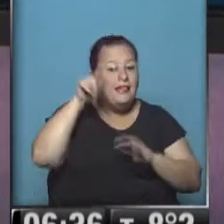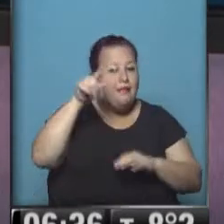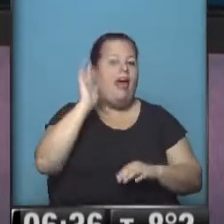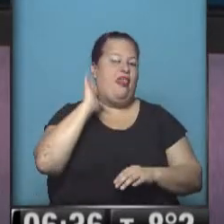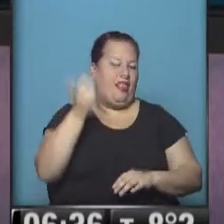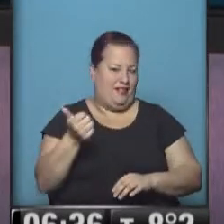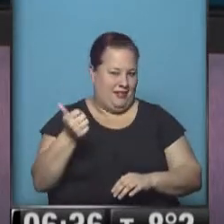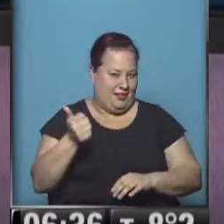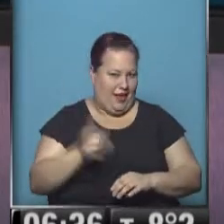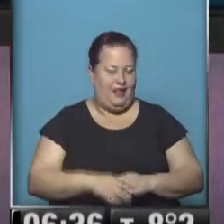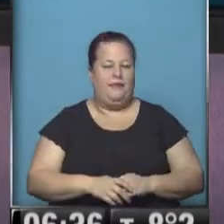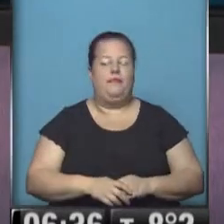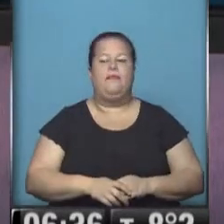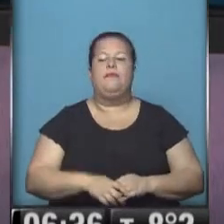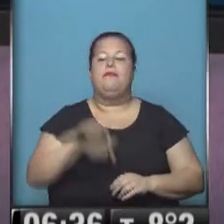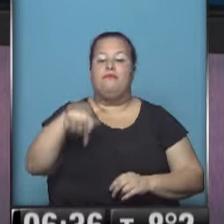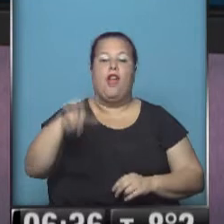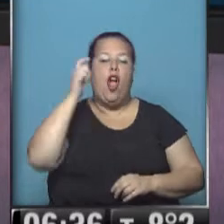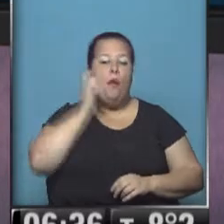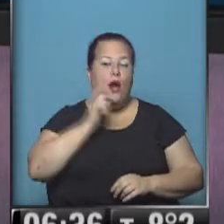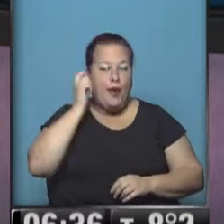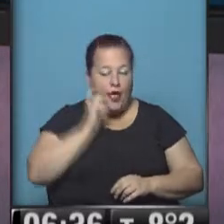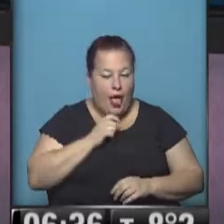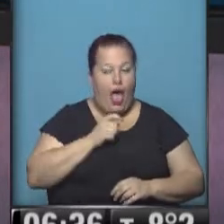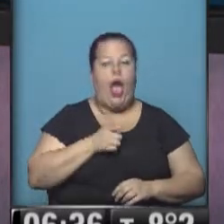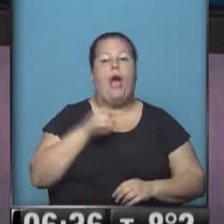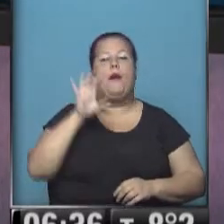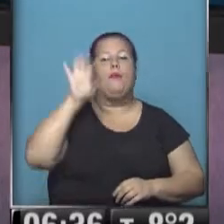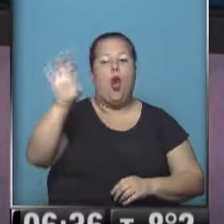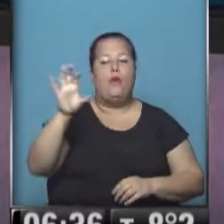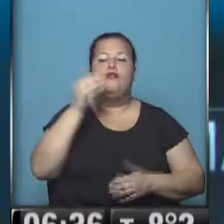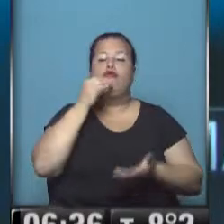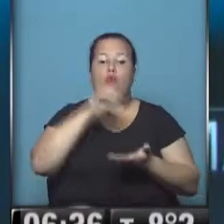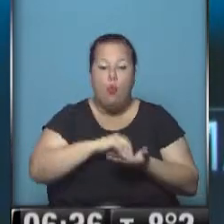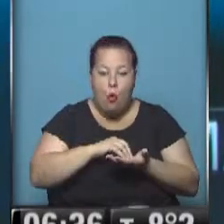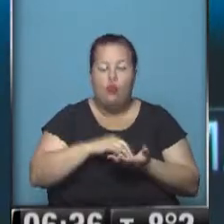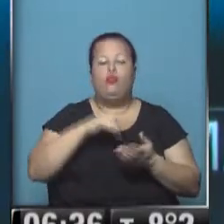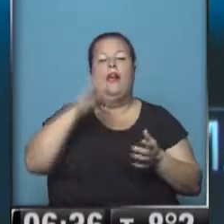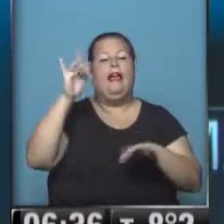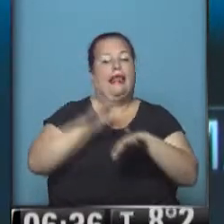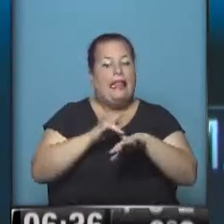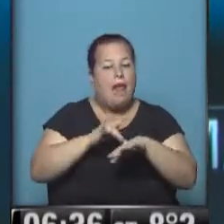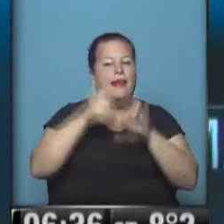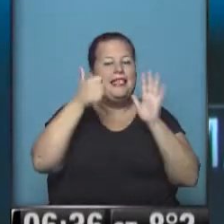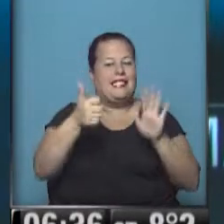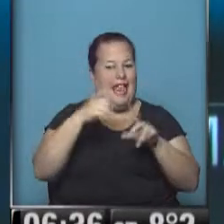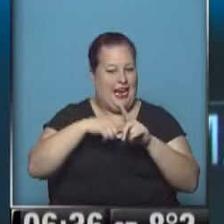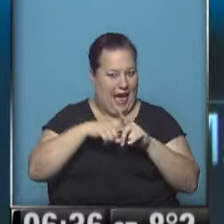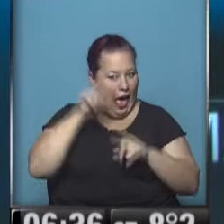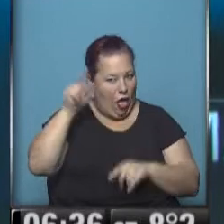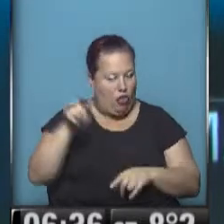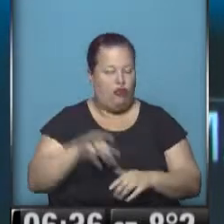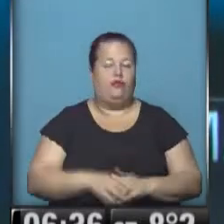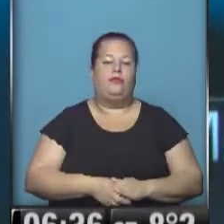16 y esta comodoro rivadavia en la provincia de chubut sensación térmica 6 grados para